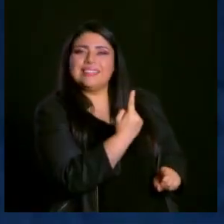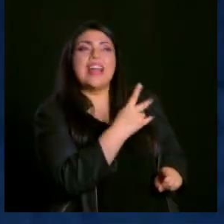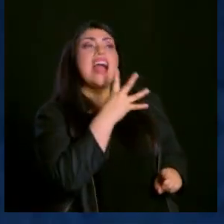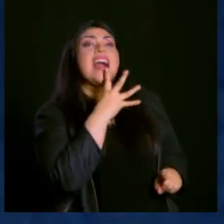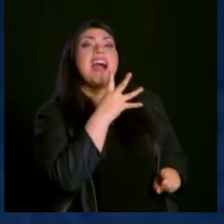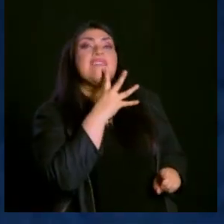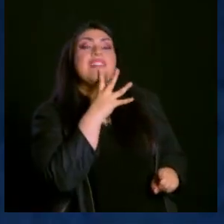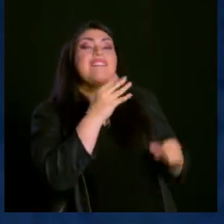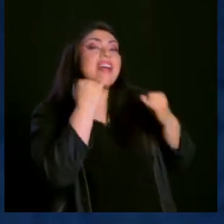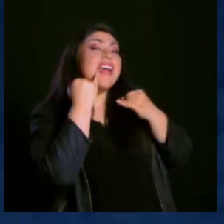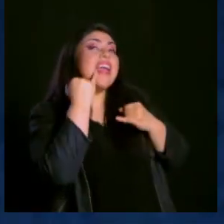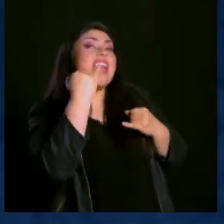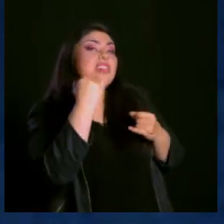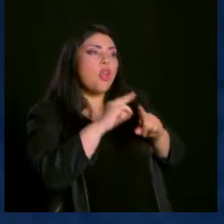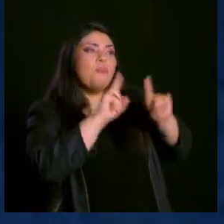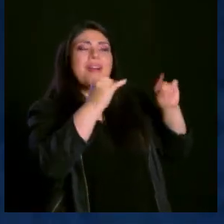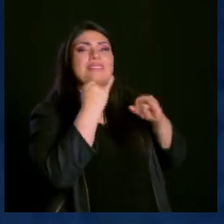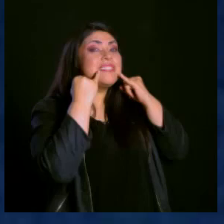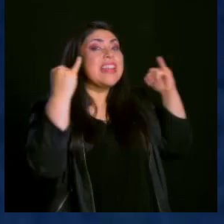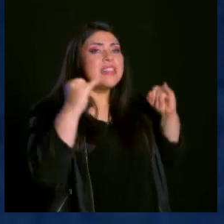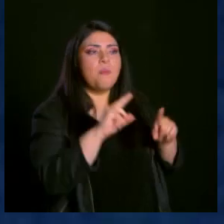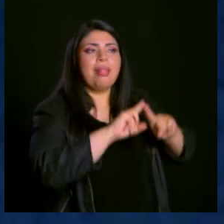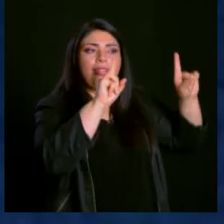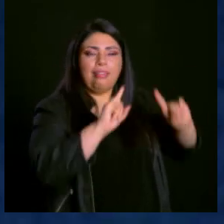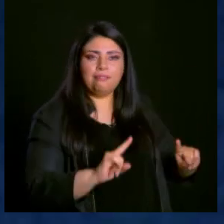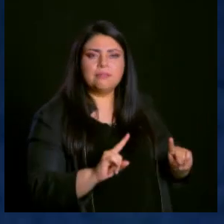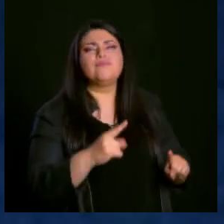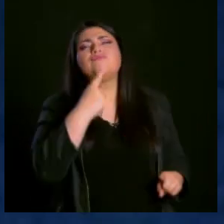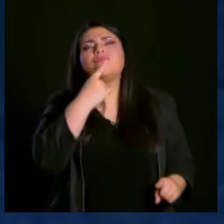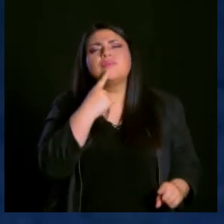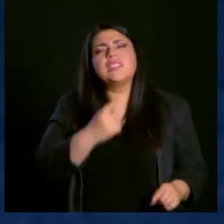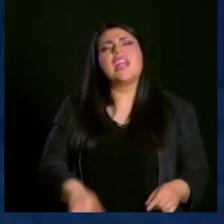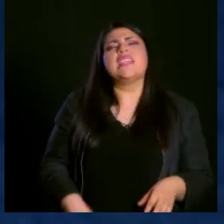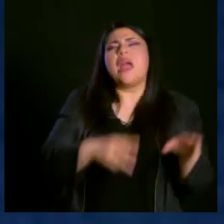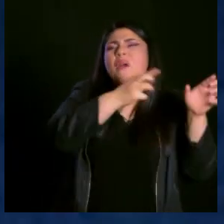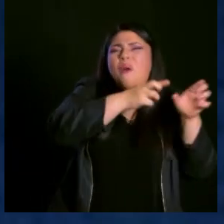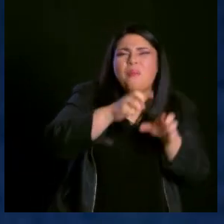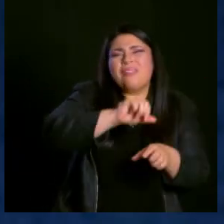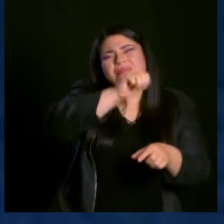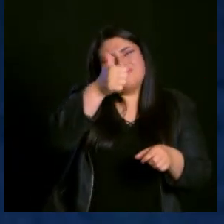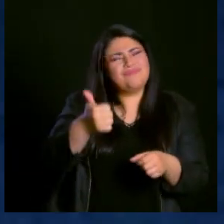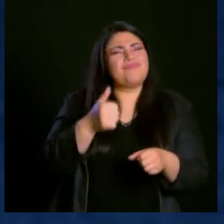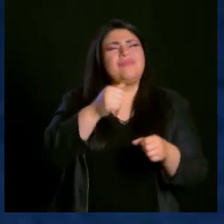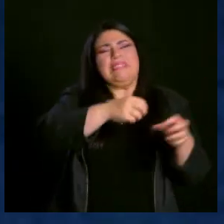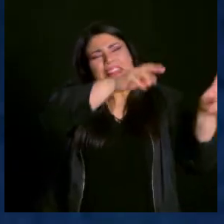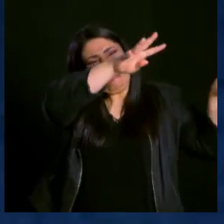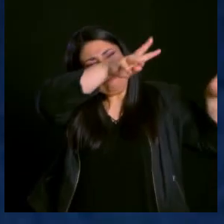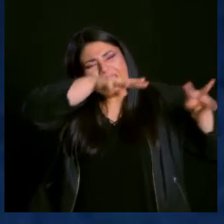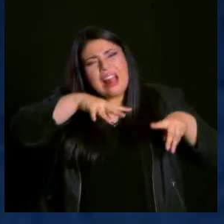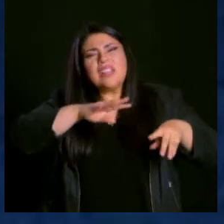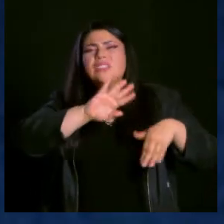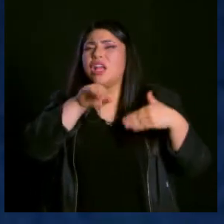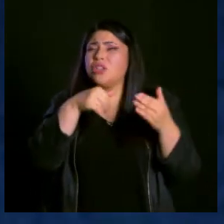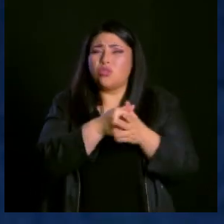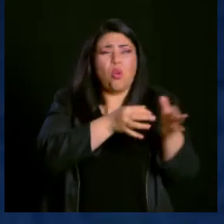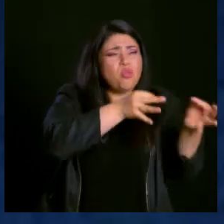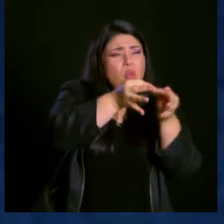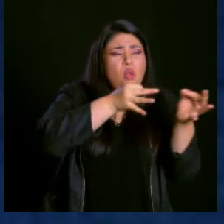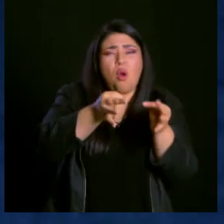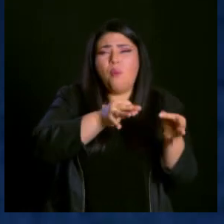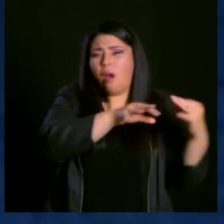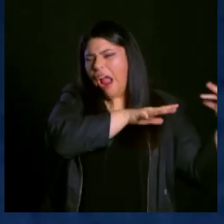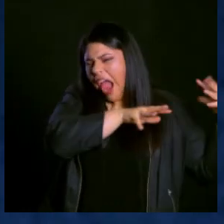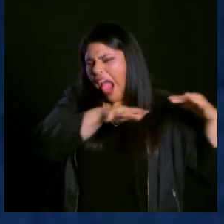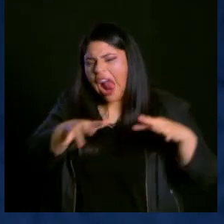moraban entonces en Jerusalén judíos varones piadosos de todas las naciones Bajo el cielo y hecho este estruendo se